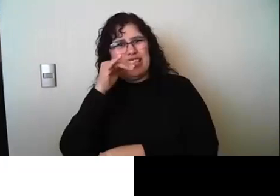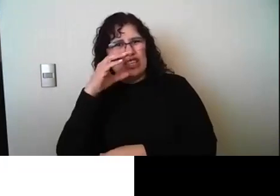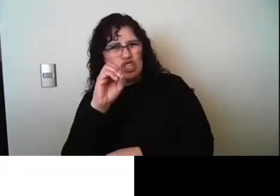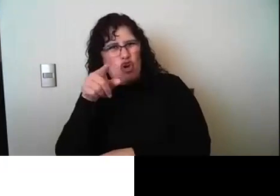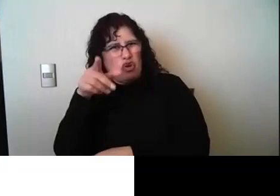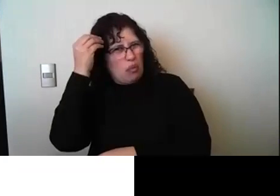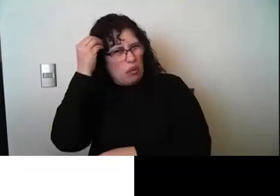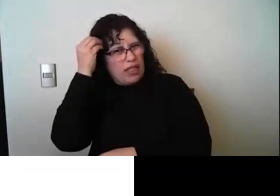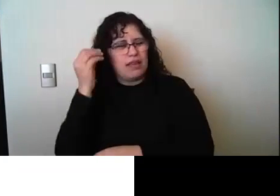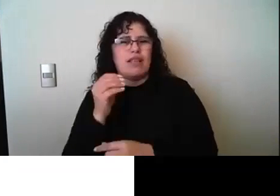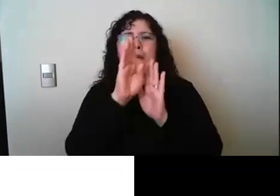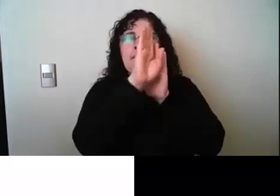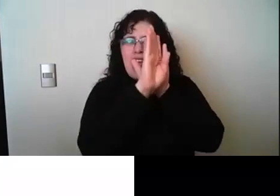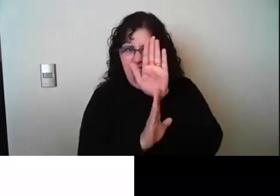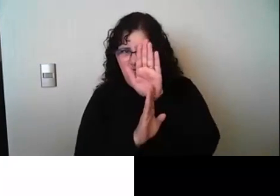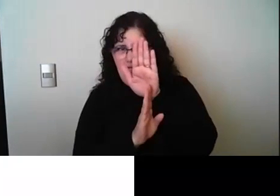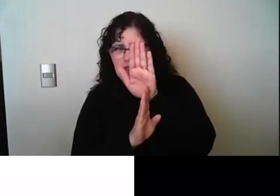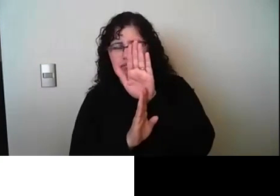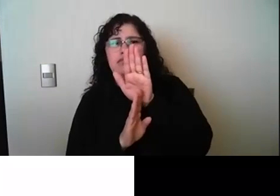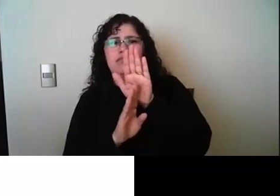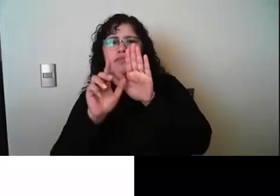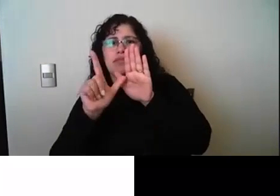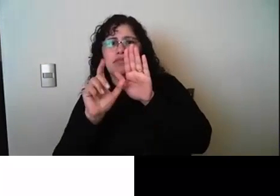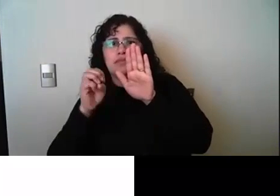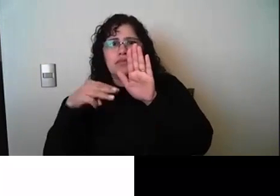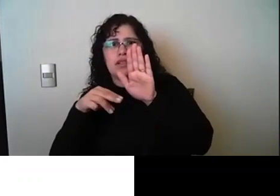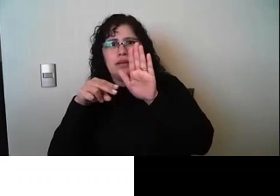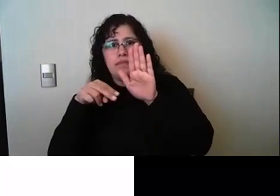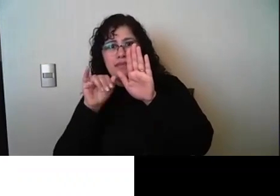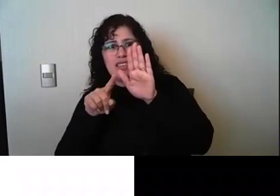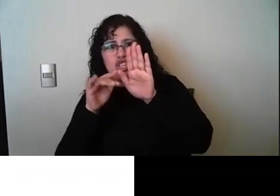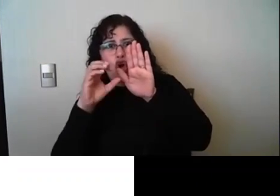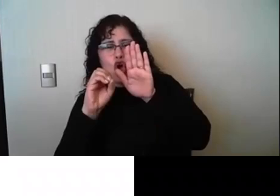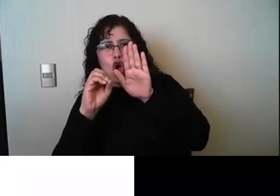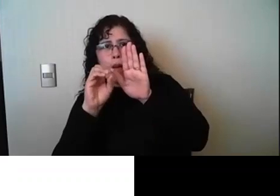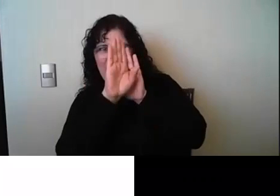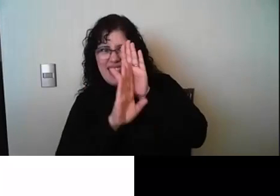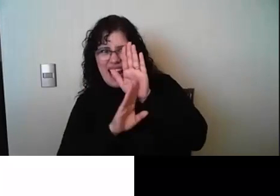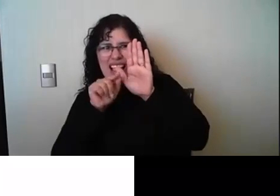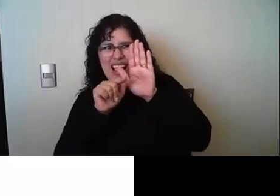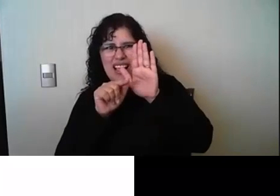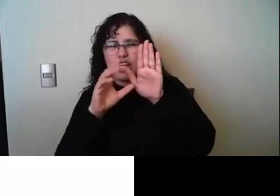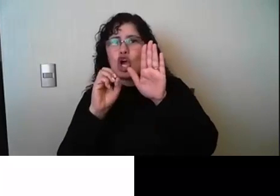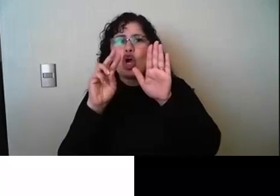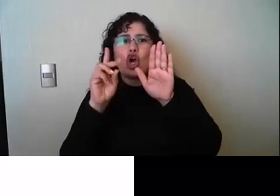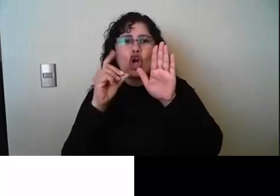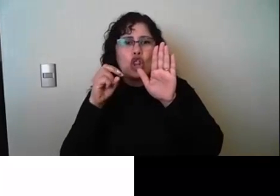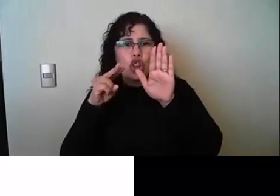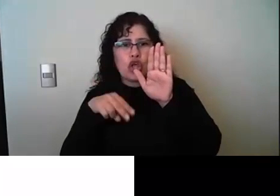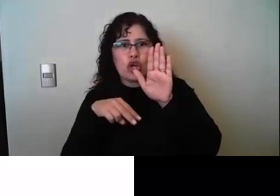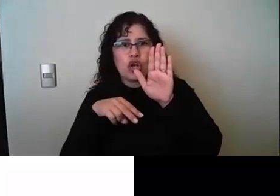teníamos un disco medial, que principalmente se forma por el cordón posterior, y un lemnisco espinal, que se forma por el